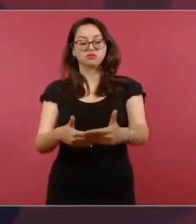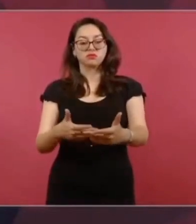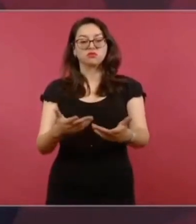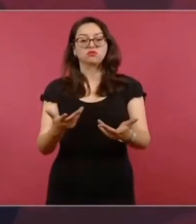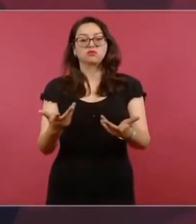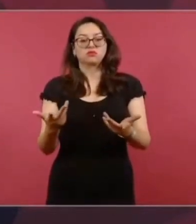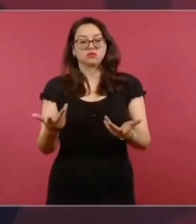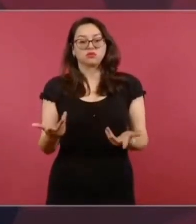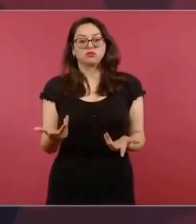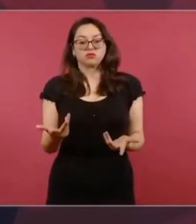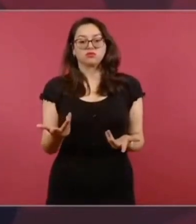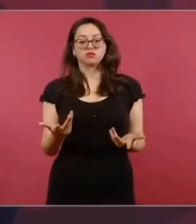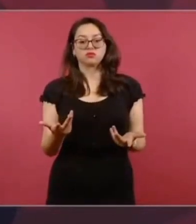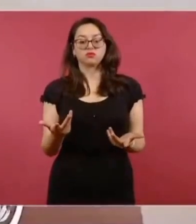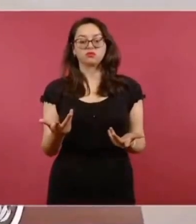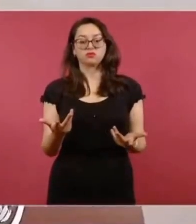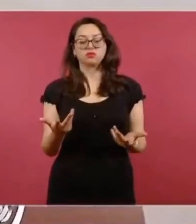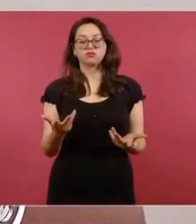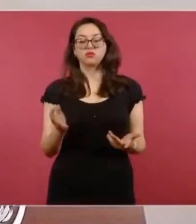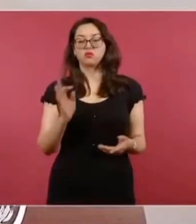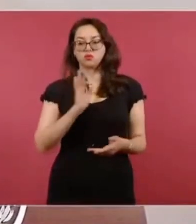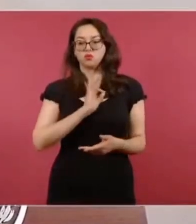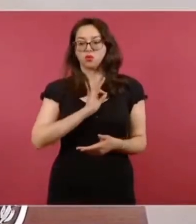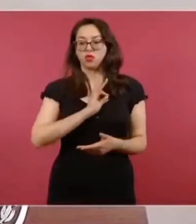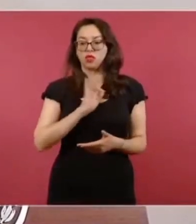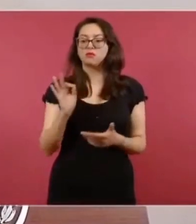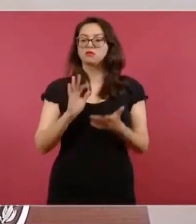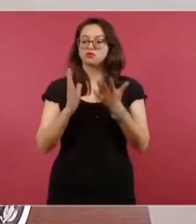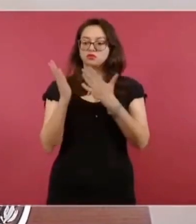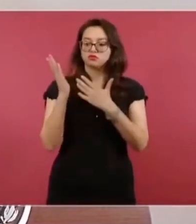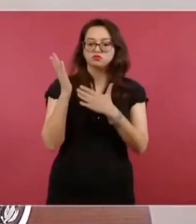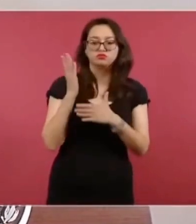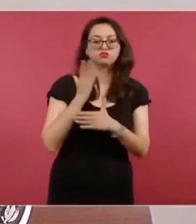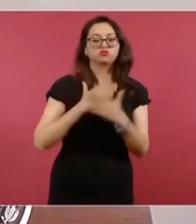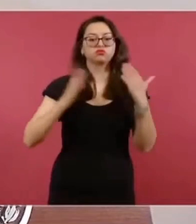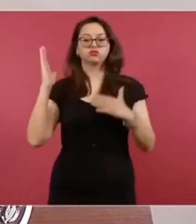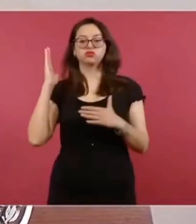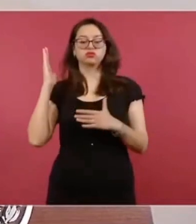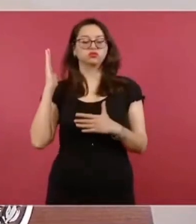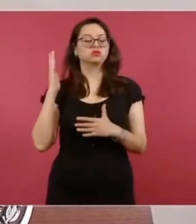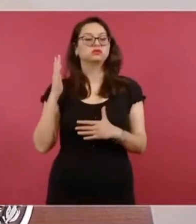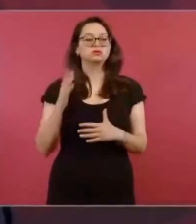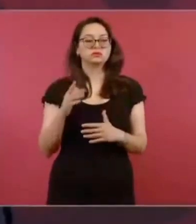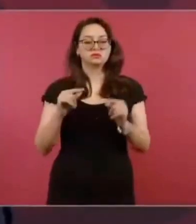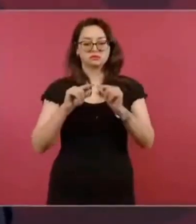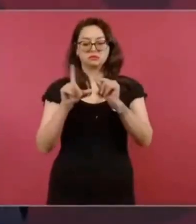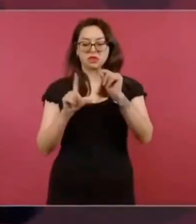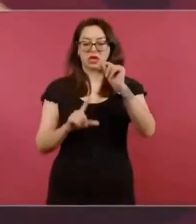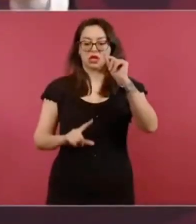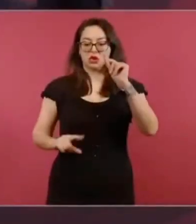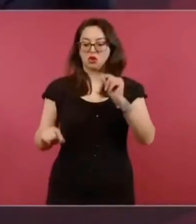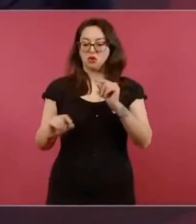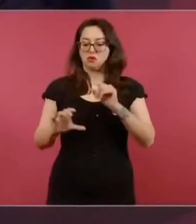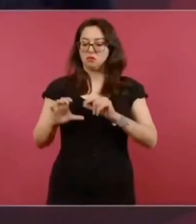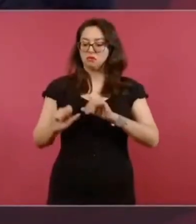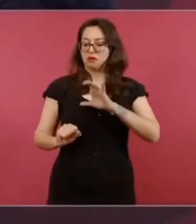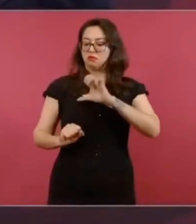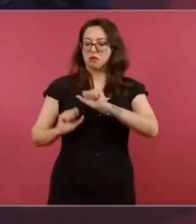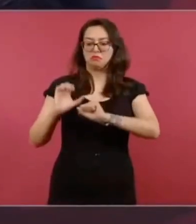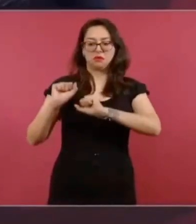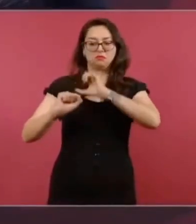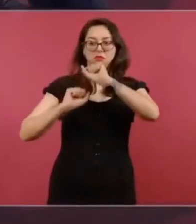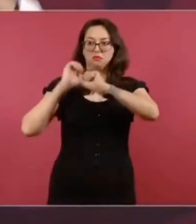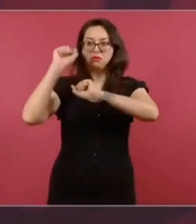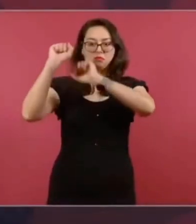obtener los primeros sitios como potencia en todos los órdenes. Ya en lo cultural somos una